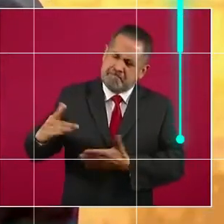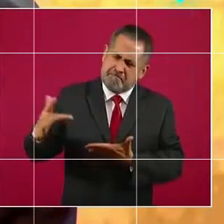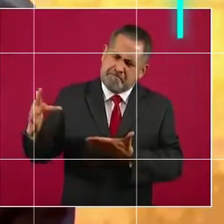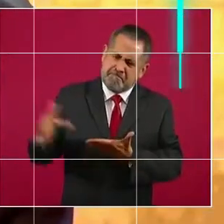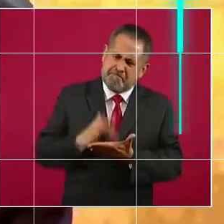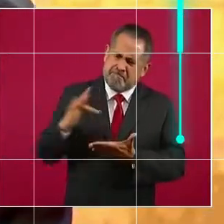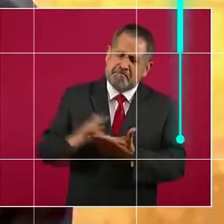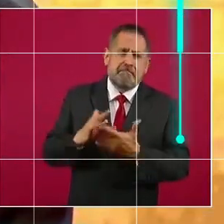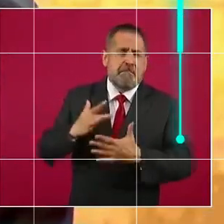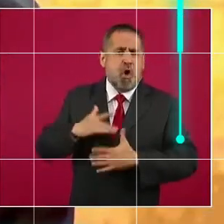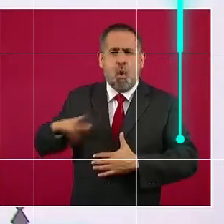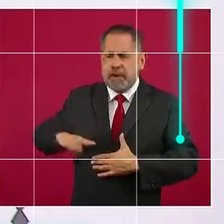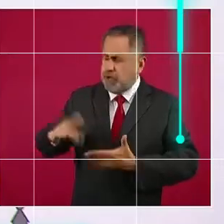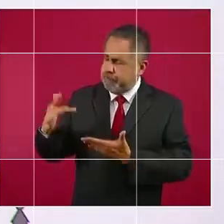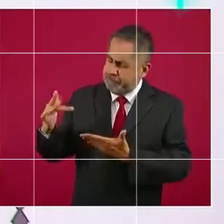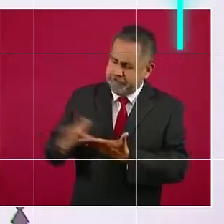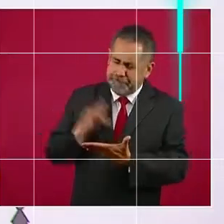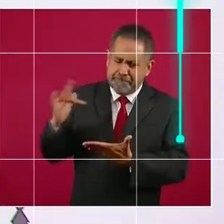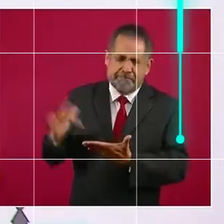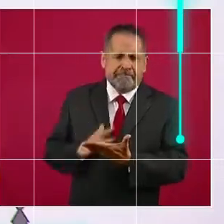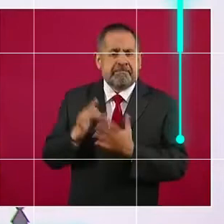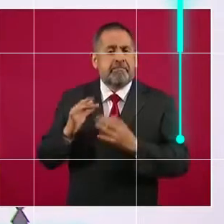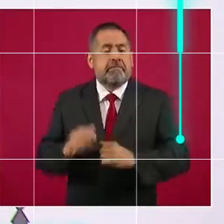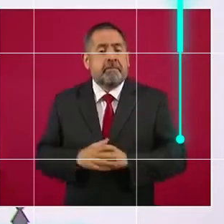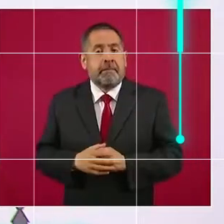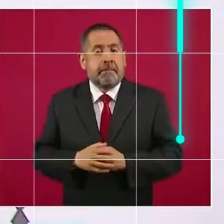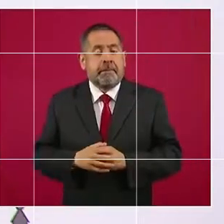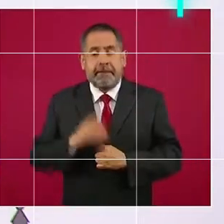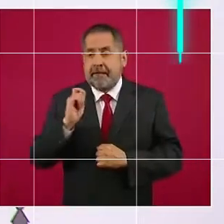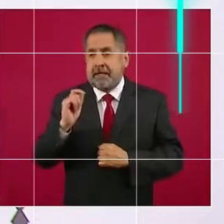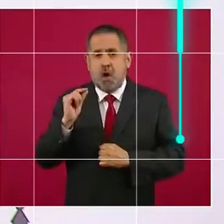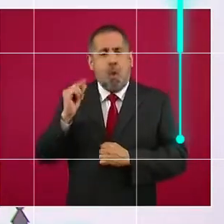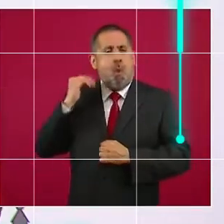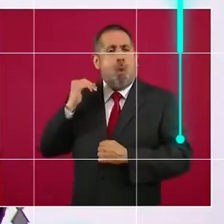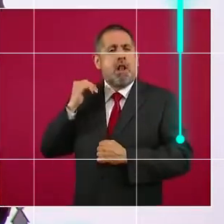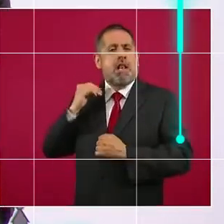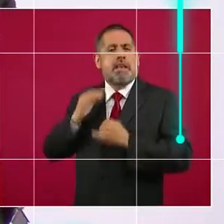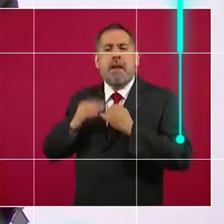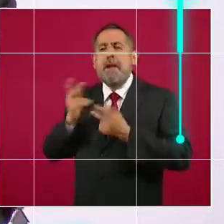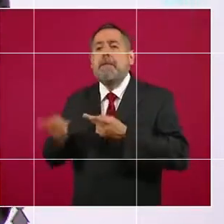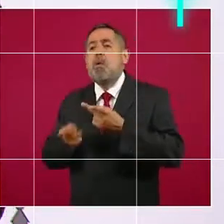a nuestro gobierno. En la última encuesta,